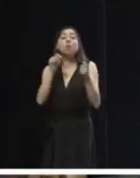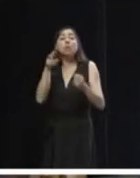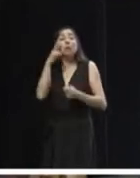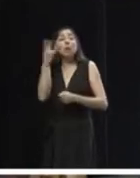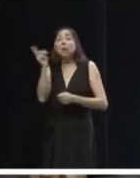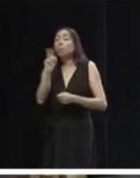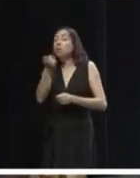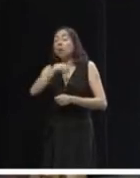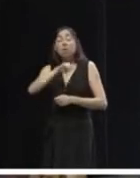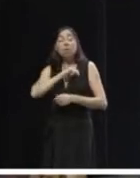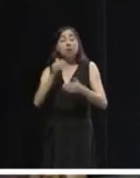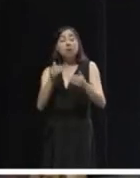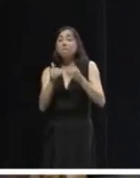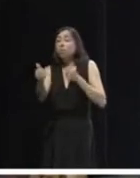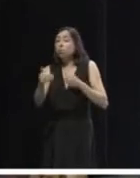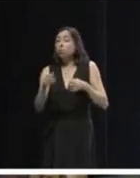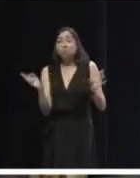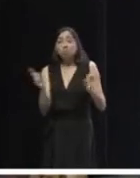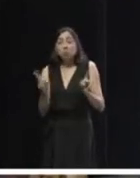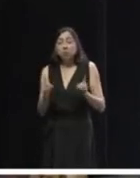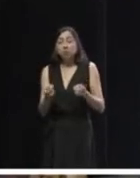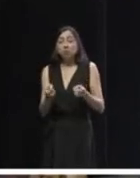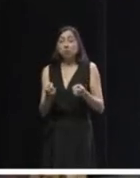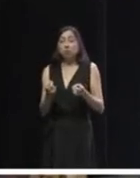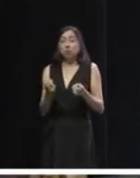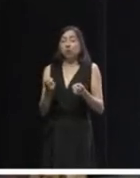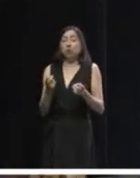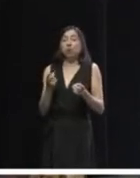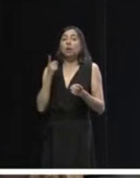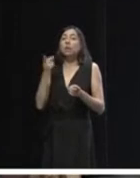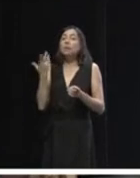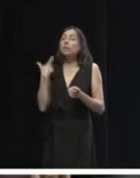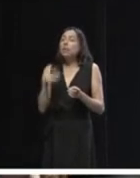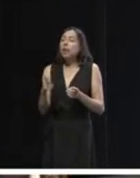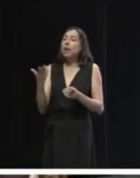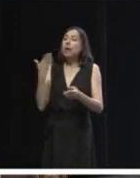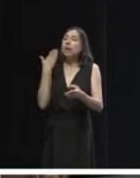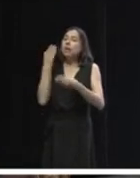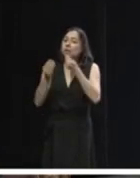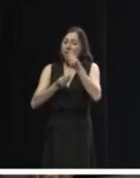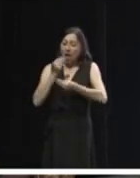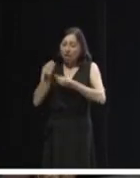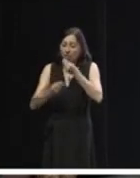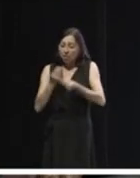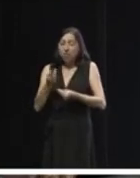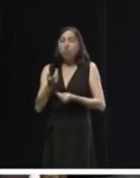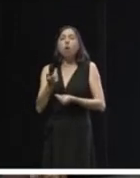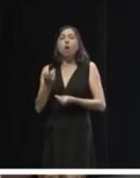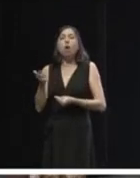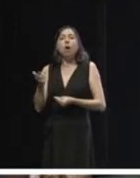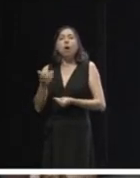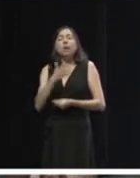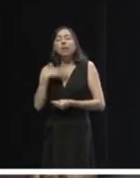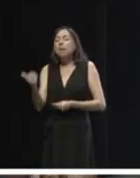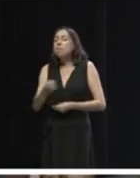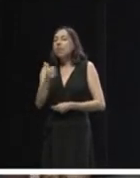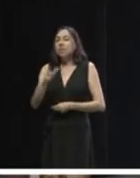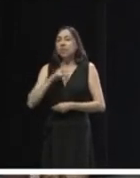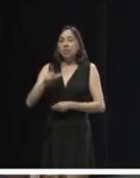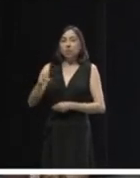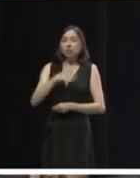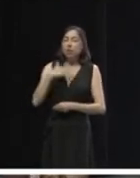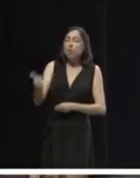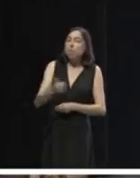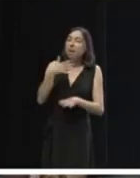España del futuro, a la España que están haciendo ya, que quiere más derechos, que quiere más felicidad, que quiere